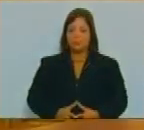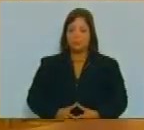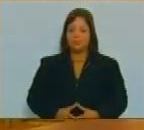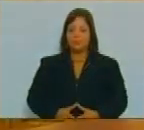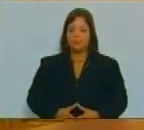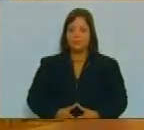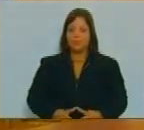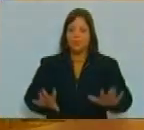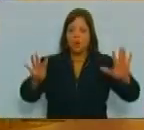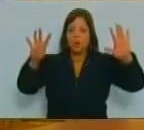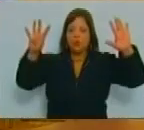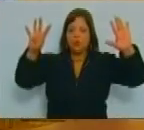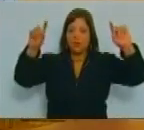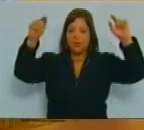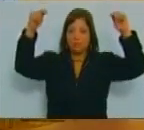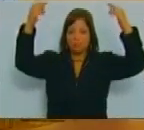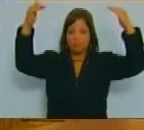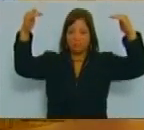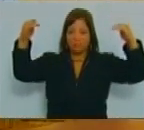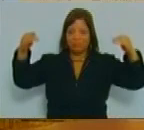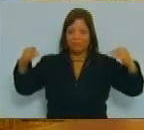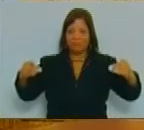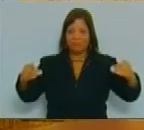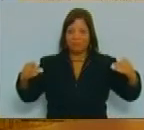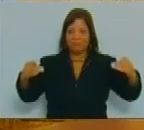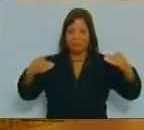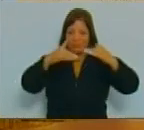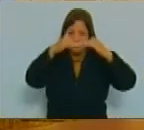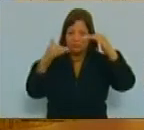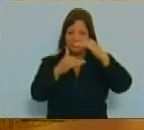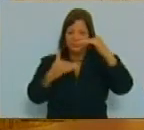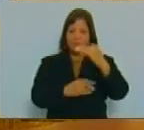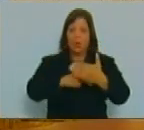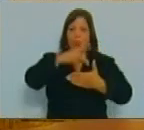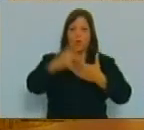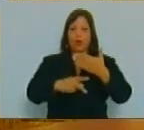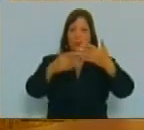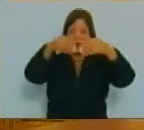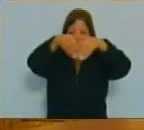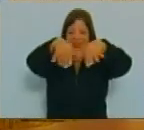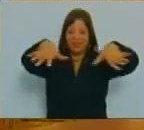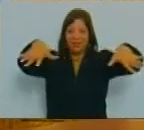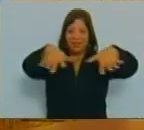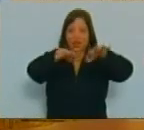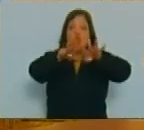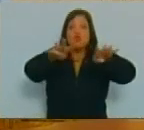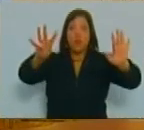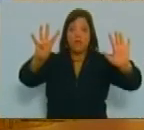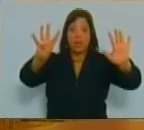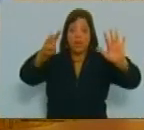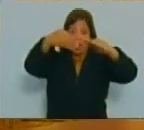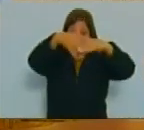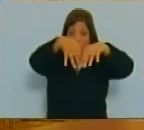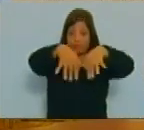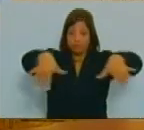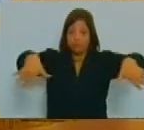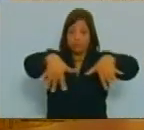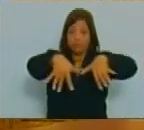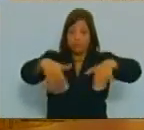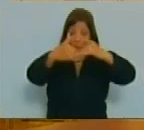con nueve vértices con un conjunto líneas estratégicas y acciones programáticas que todo lo que queramos buscar material su vida ciudadana está